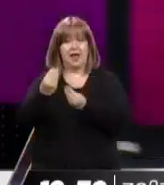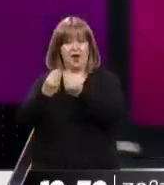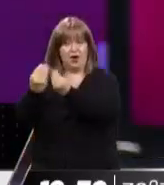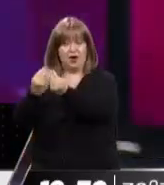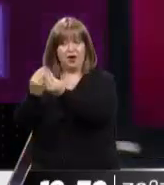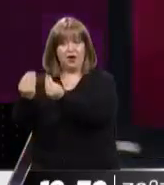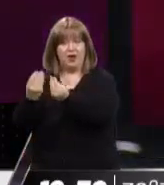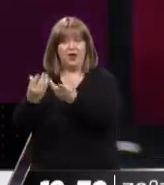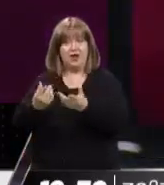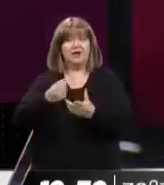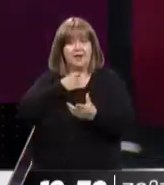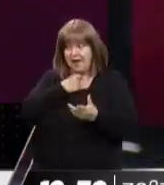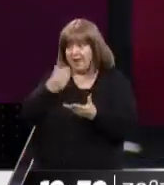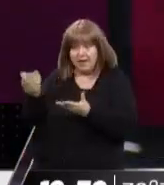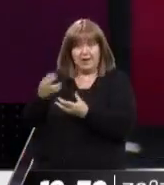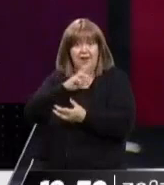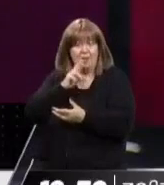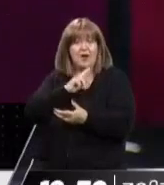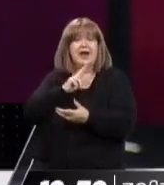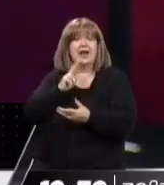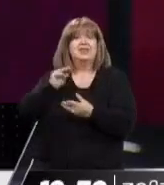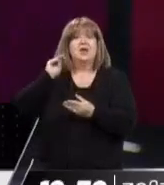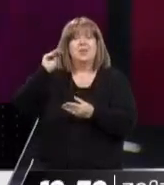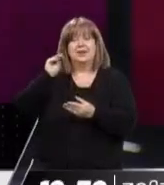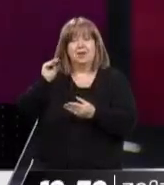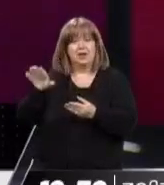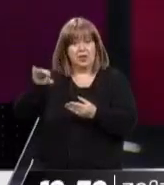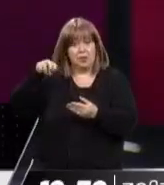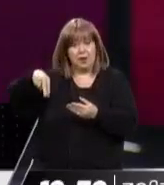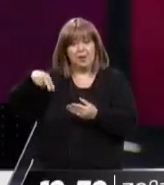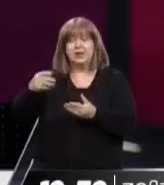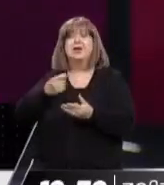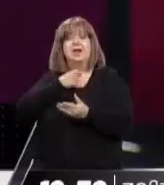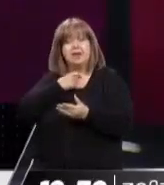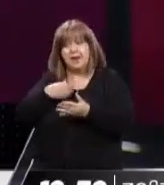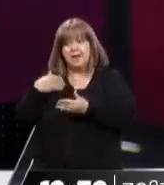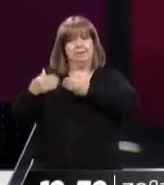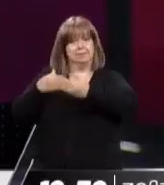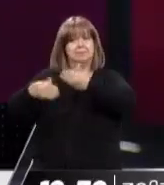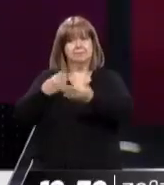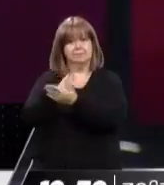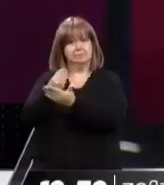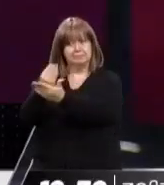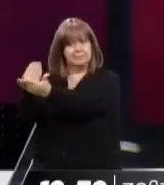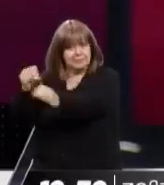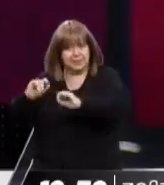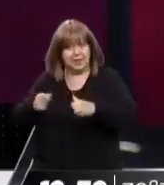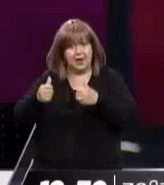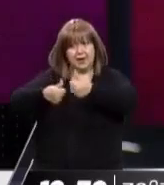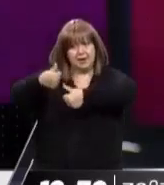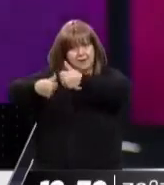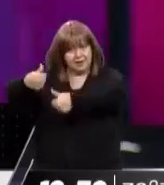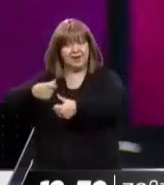desconocerlo es dejar de lado parte de la sociedad. Claro. todavía existen mujeres que se quieren presentar, que quieren participar de